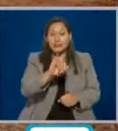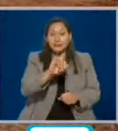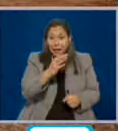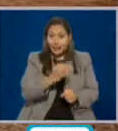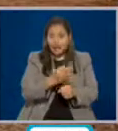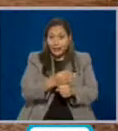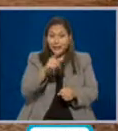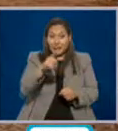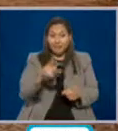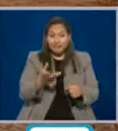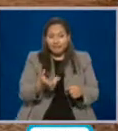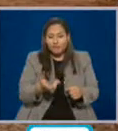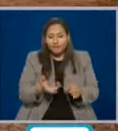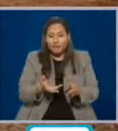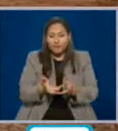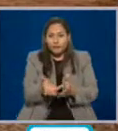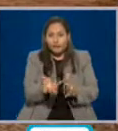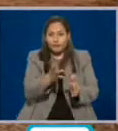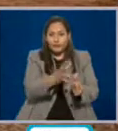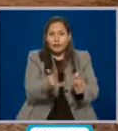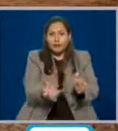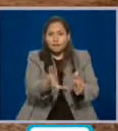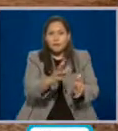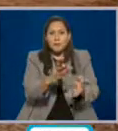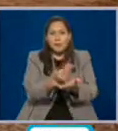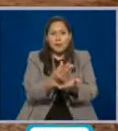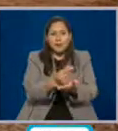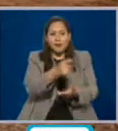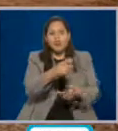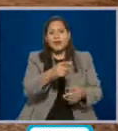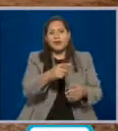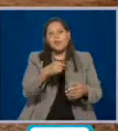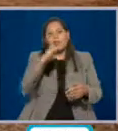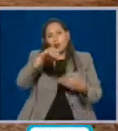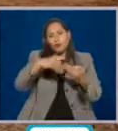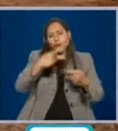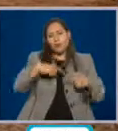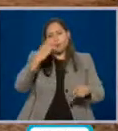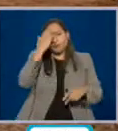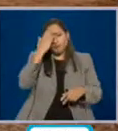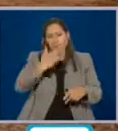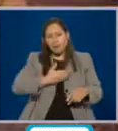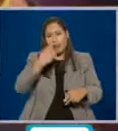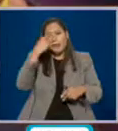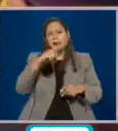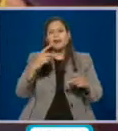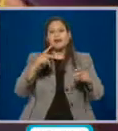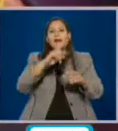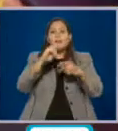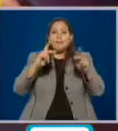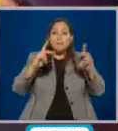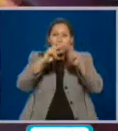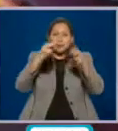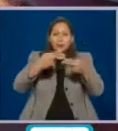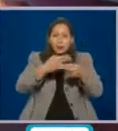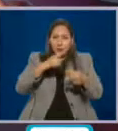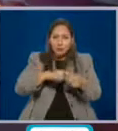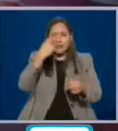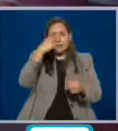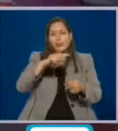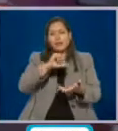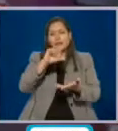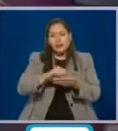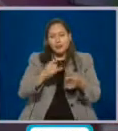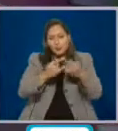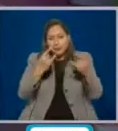está ahorita y bueno, pues Ajá. claro que todo el mundo conoce el Zócalo porque además es el camino para ver Palacio Nacional, para ver Sí. el Centro Histórico, para La el Templo catedral. Mayor, Todo. para la Catedral,